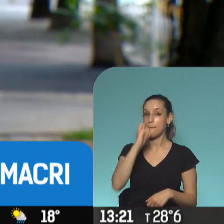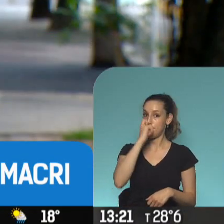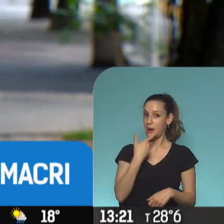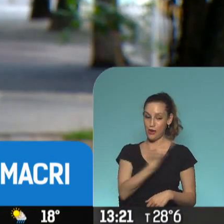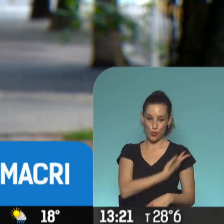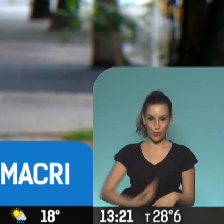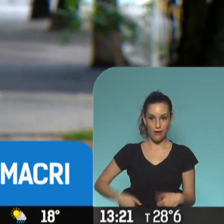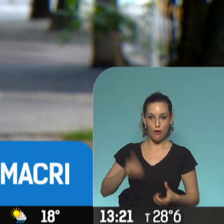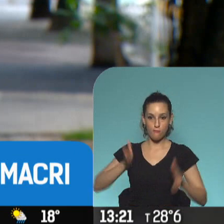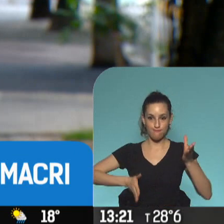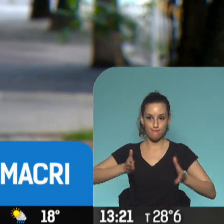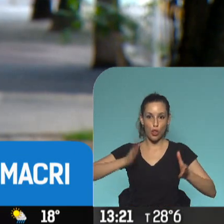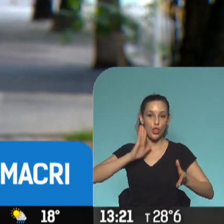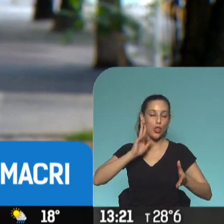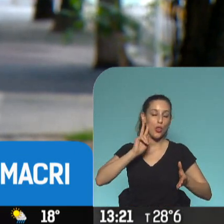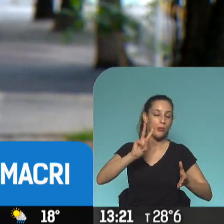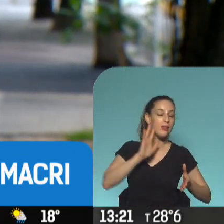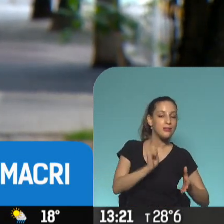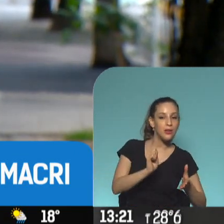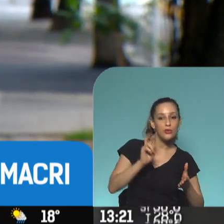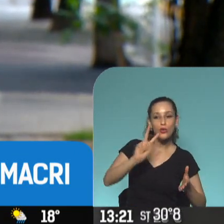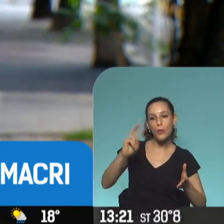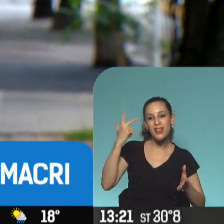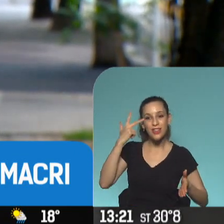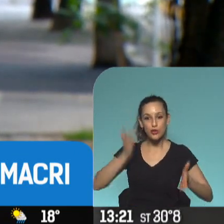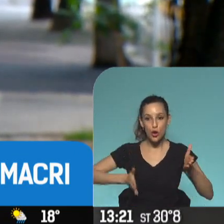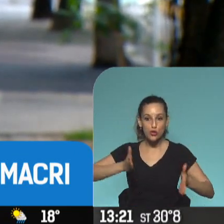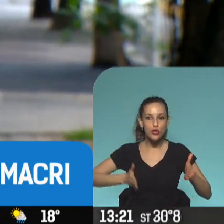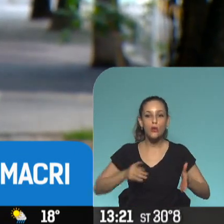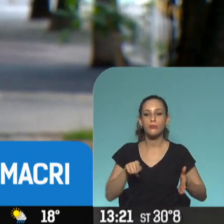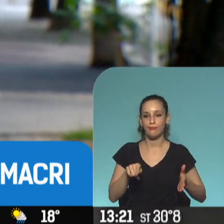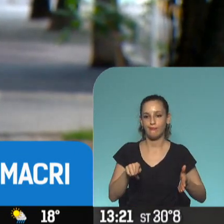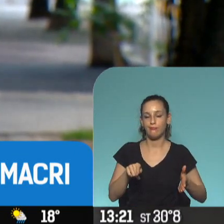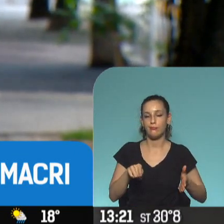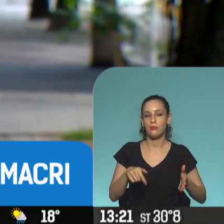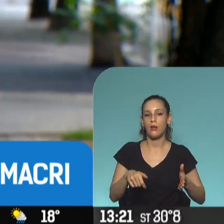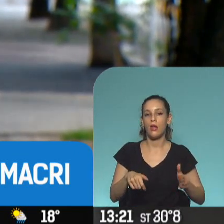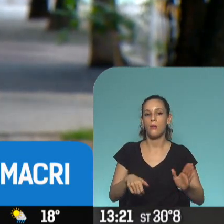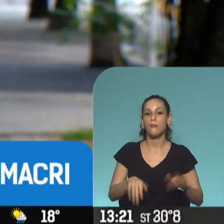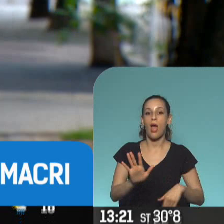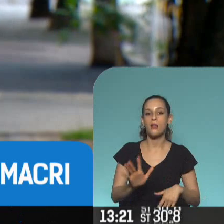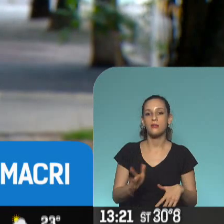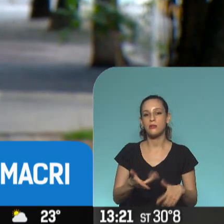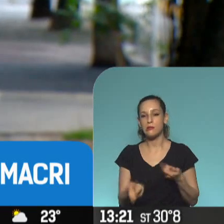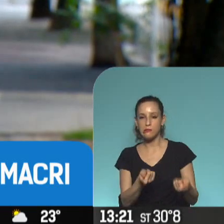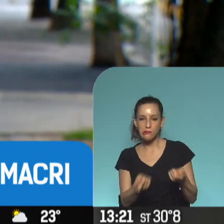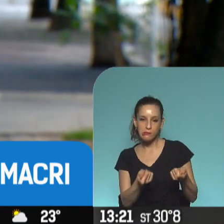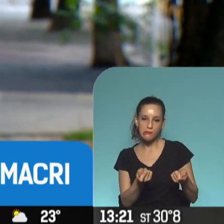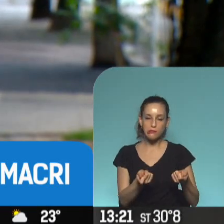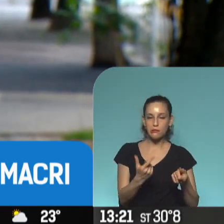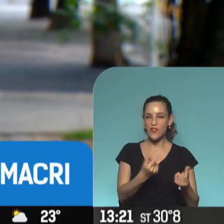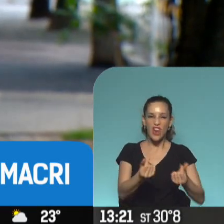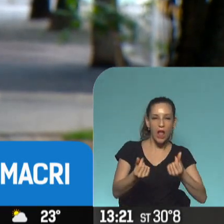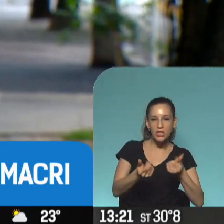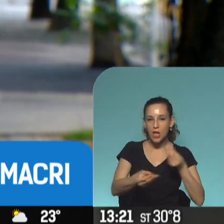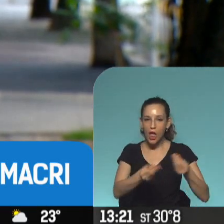el 2016 y el 2018, en realidad la especulación financiera y la fuga de capitales se